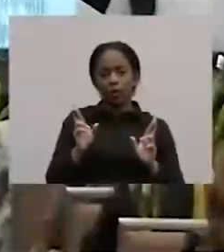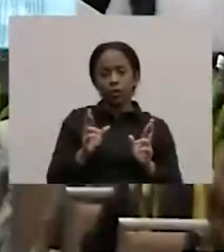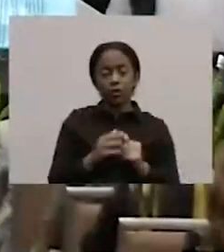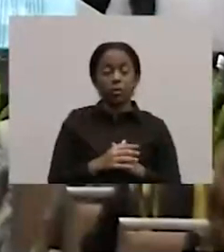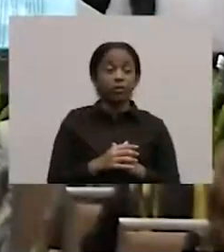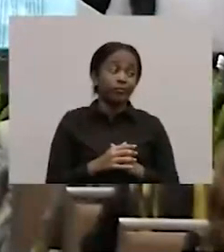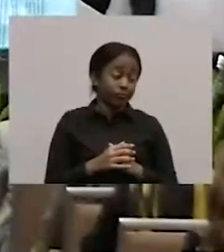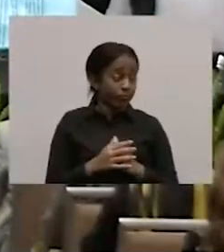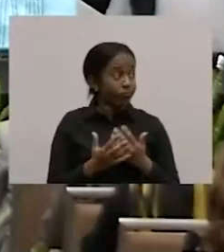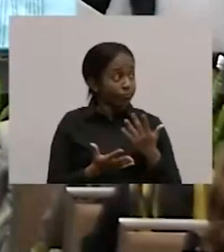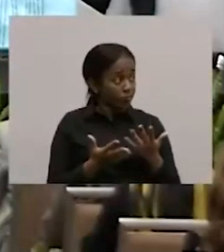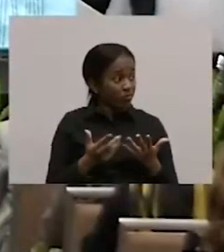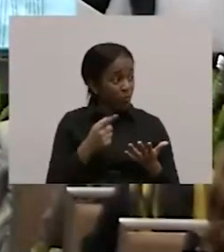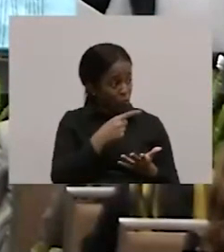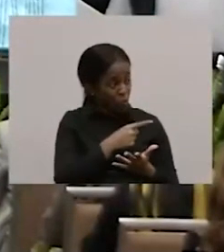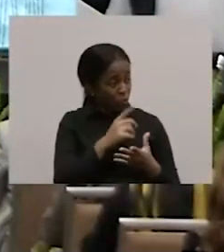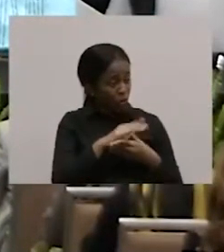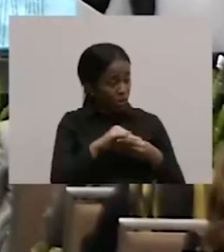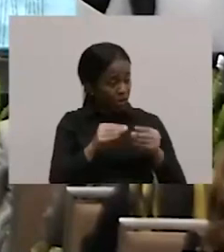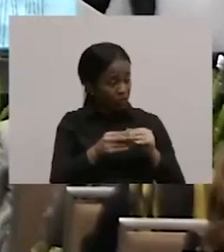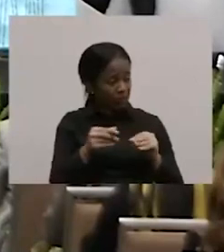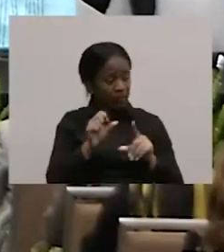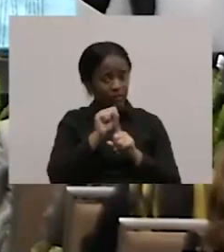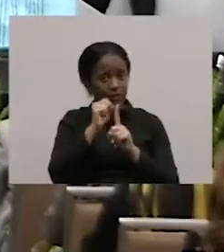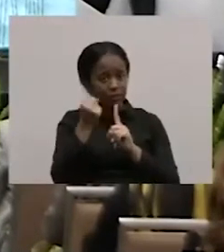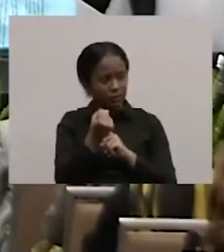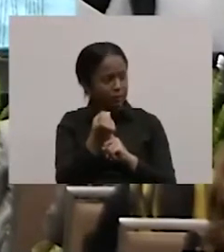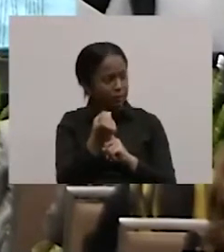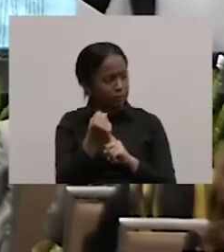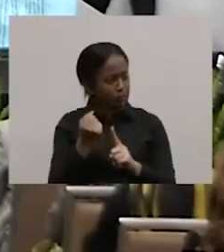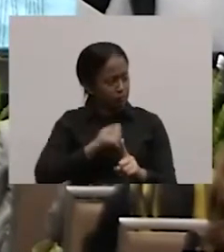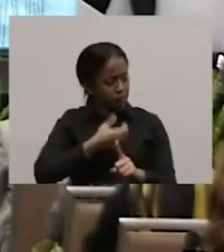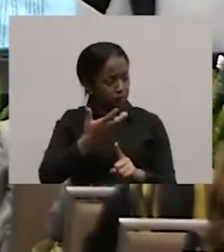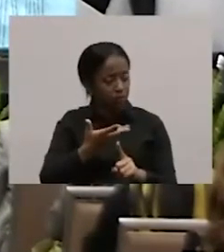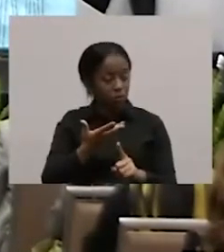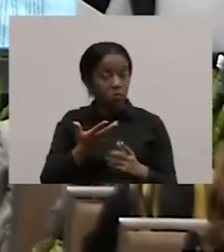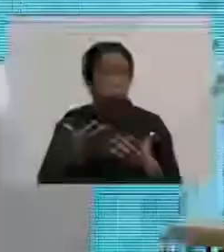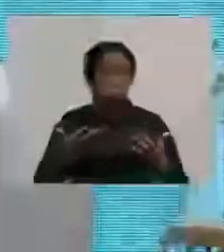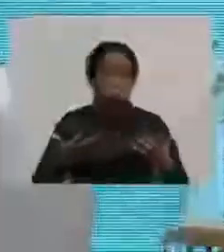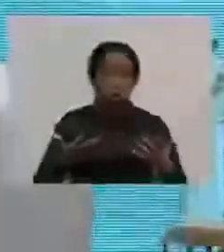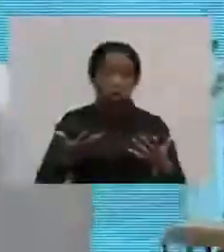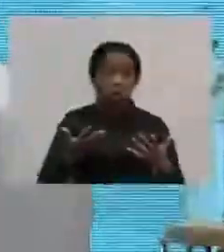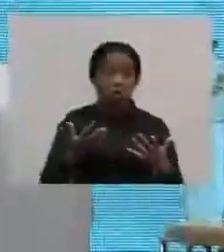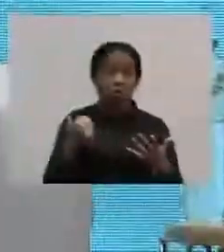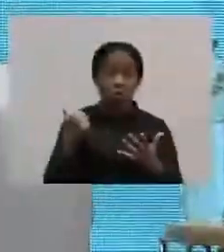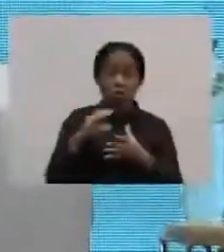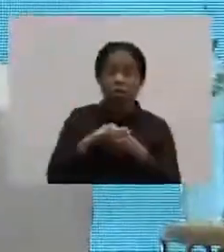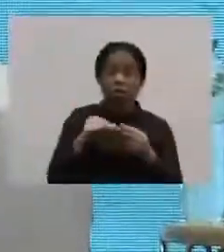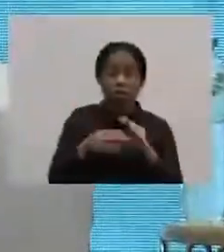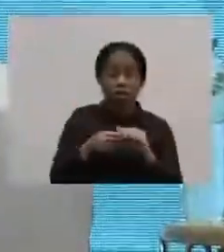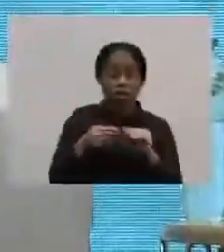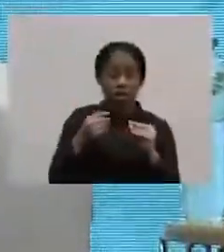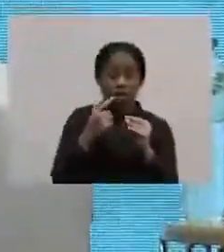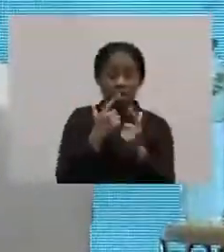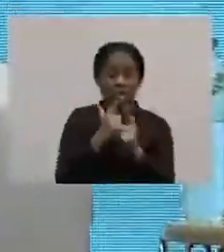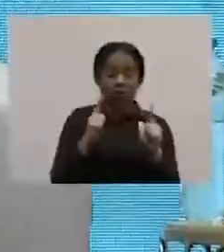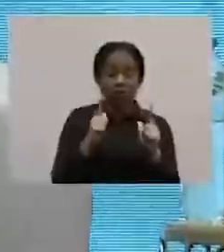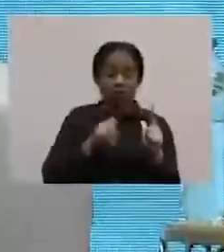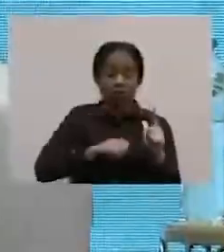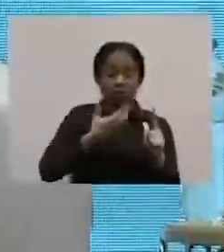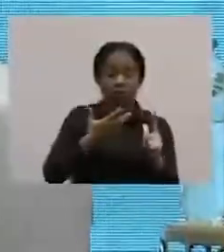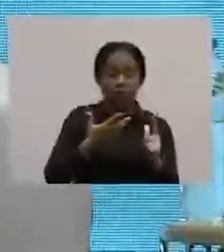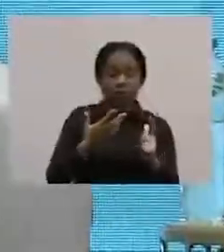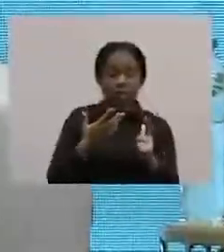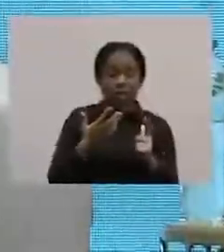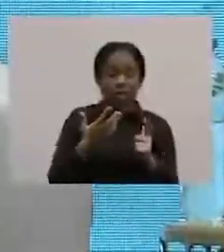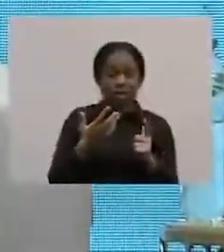está planteando dos situaciones. Primero que, como decía Monegro, la libertad de expresión no se puede limitar del todo, pero cuando afecta a la propia dignidad de la